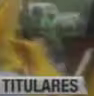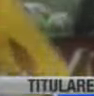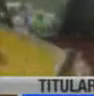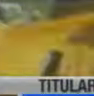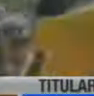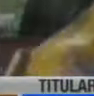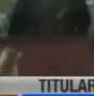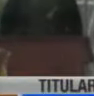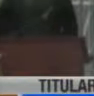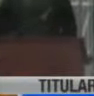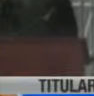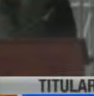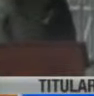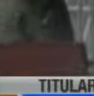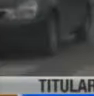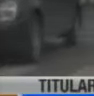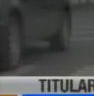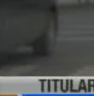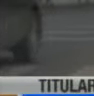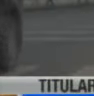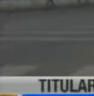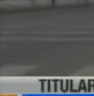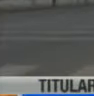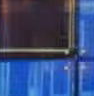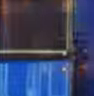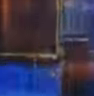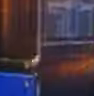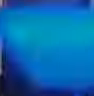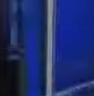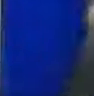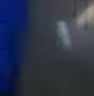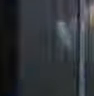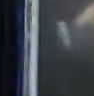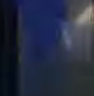El presidente Rafael Correa inaugura la vía Macas-Riobamba.